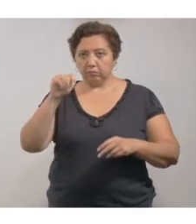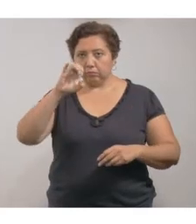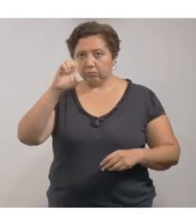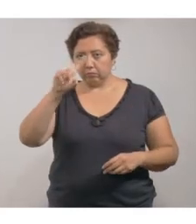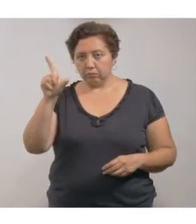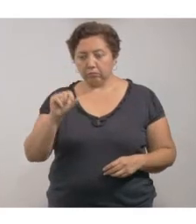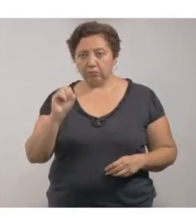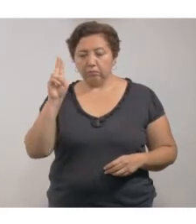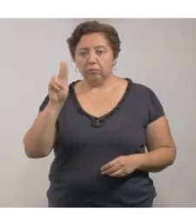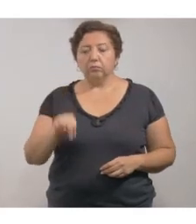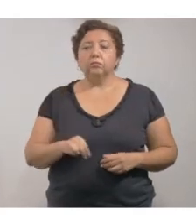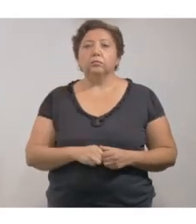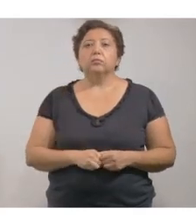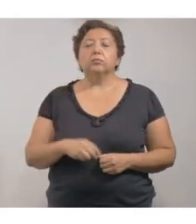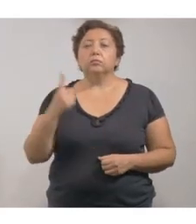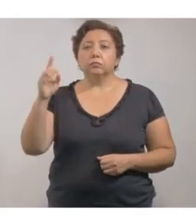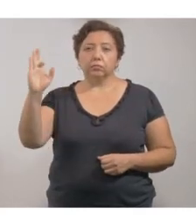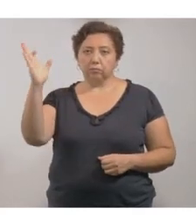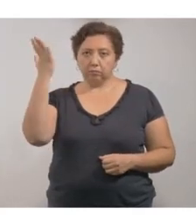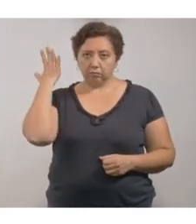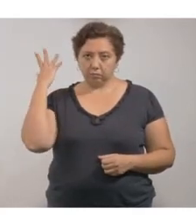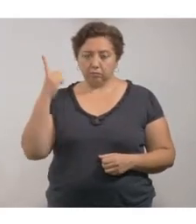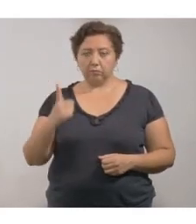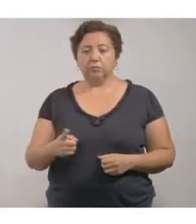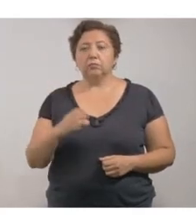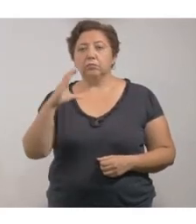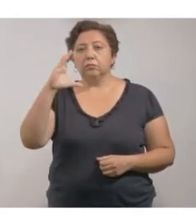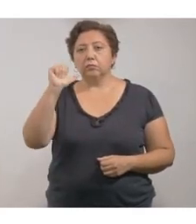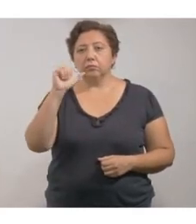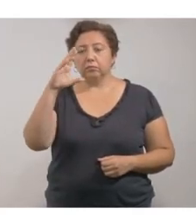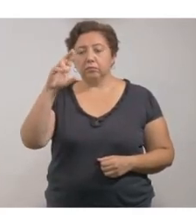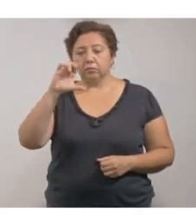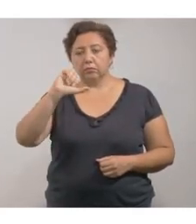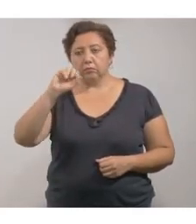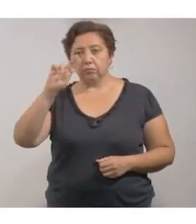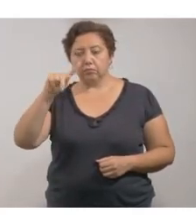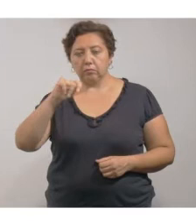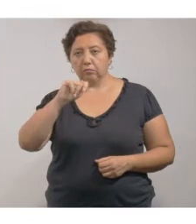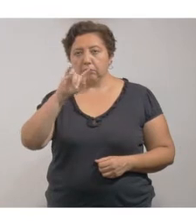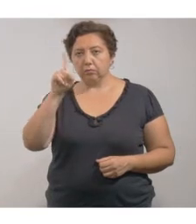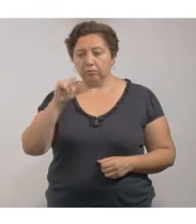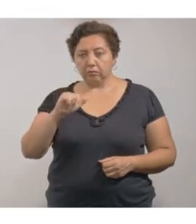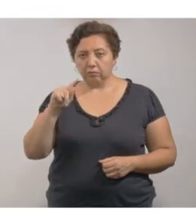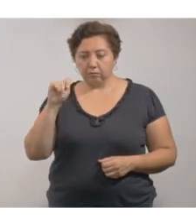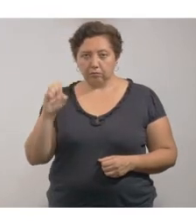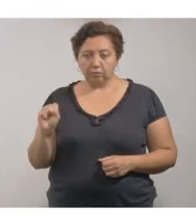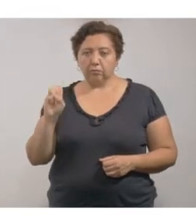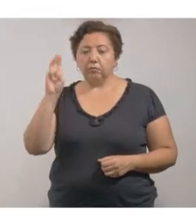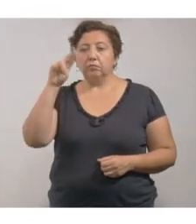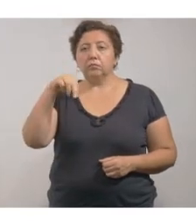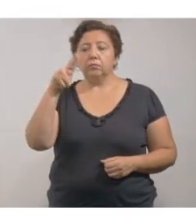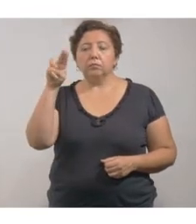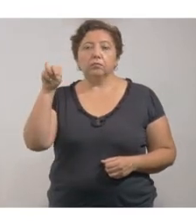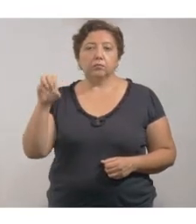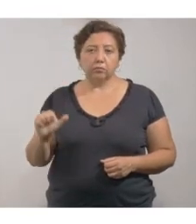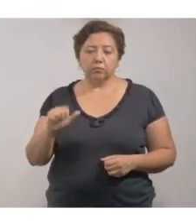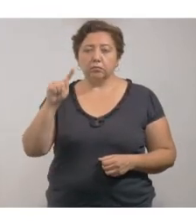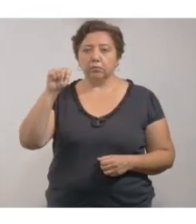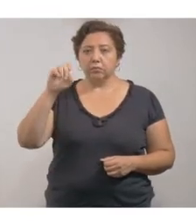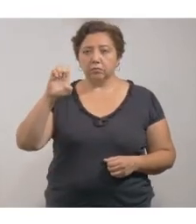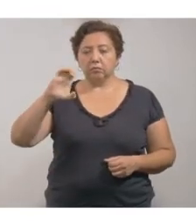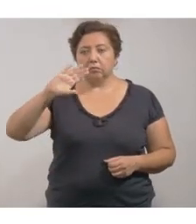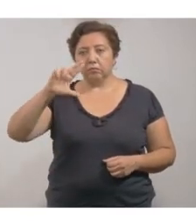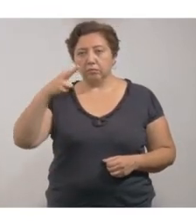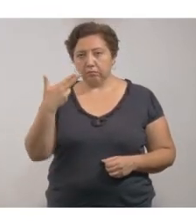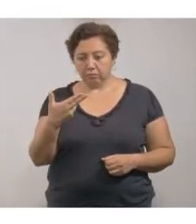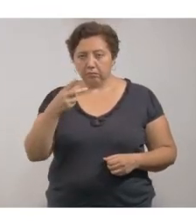Temozón y Tishpehual, un foráneo y uno en Cacalchem, Chemash, Citaz, Cagua, Muna, Oxuxcab, Tecó,